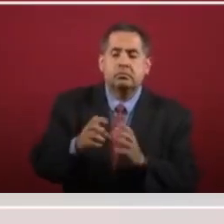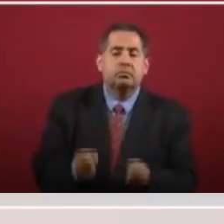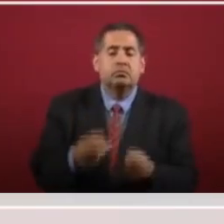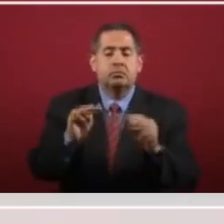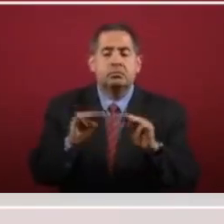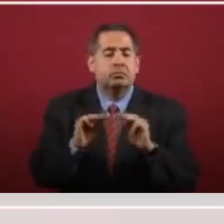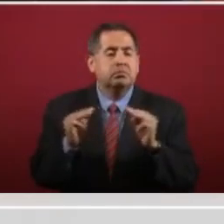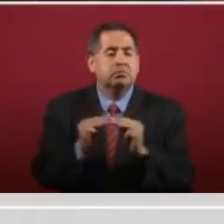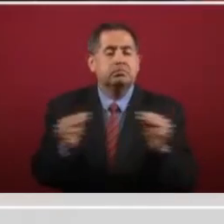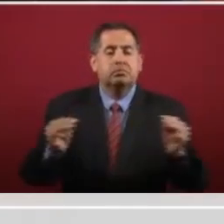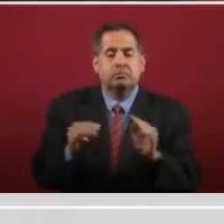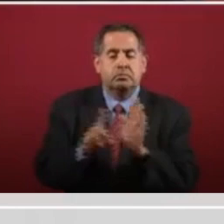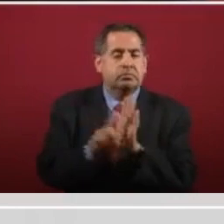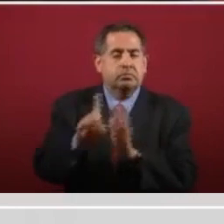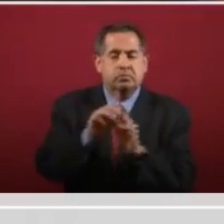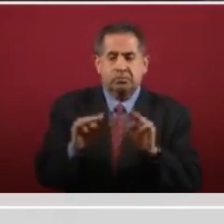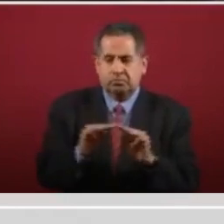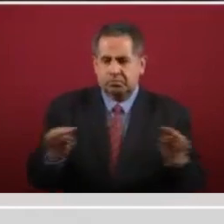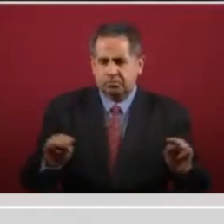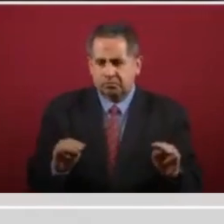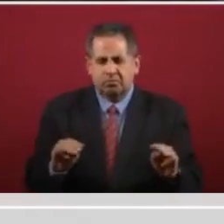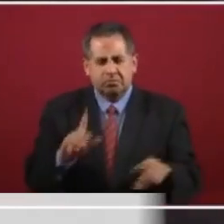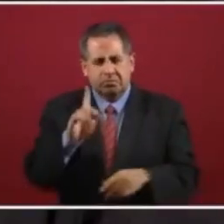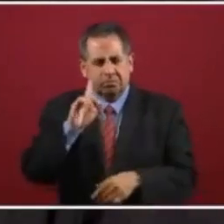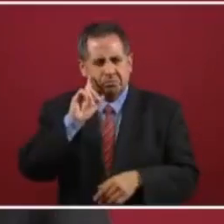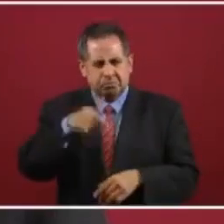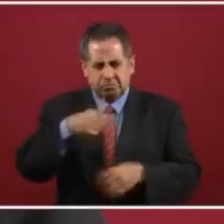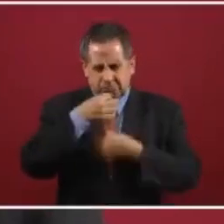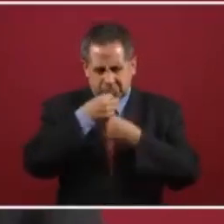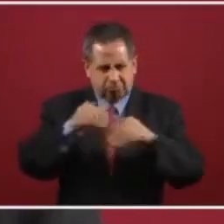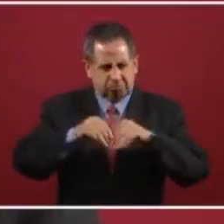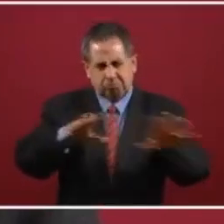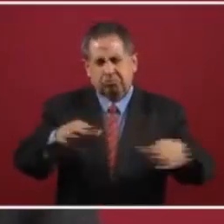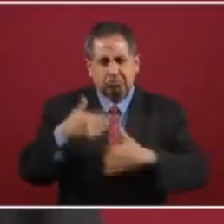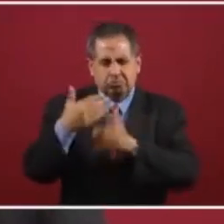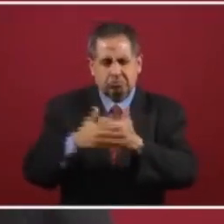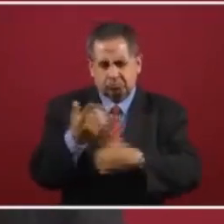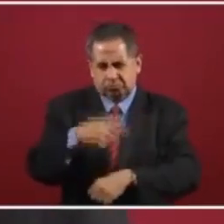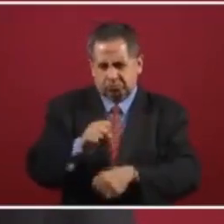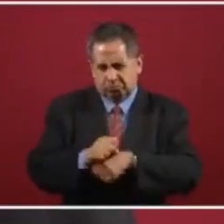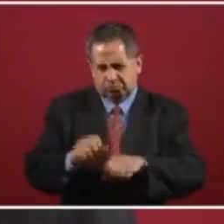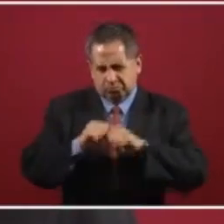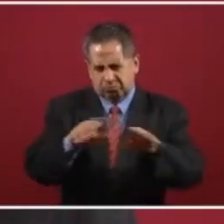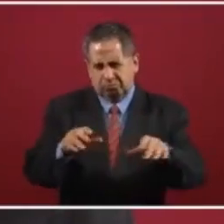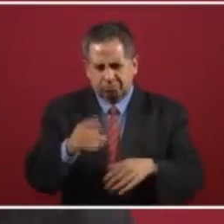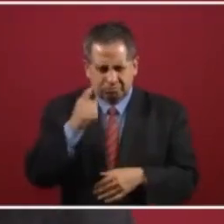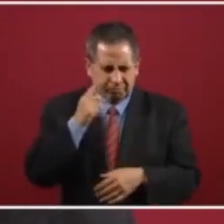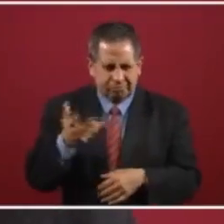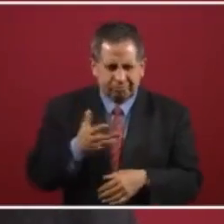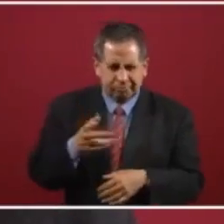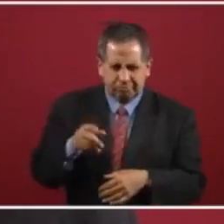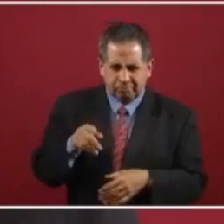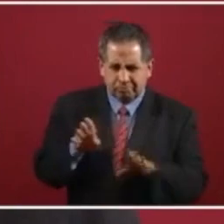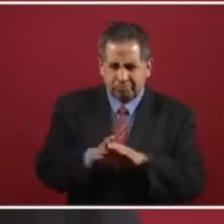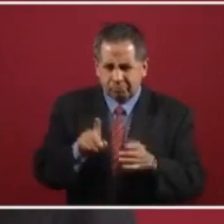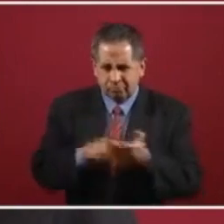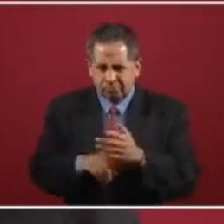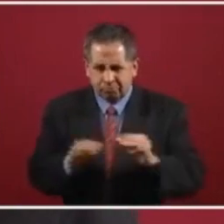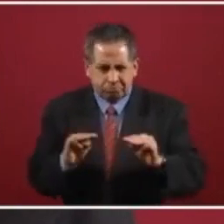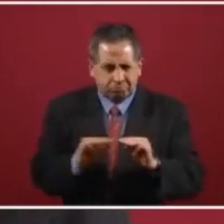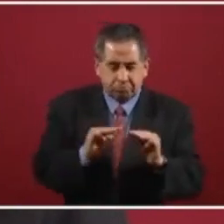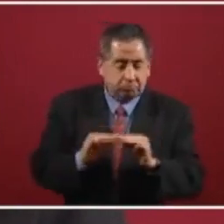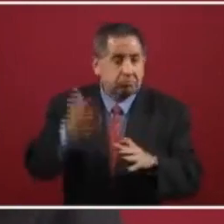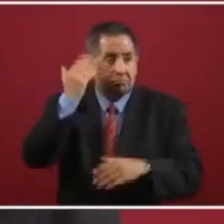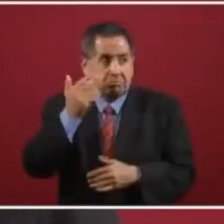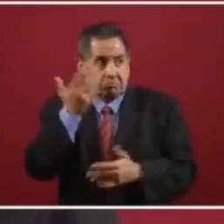metros cuadrados tiene el departamento, lo vamos a dar a conocer la semana próxima, porque mandamos a hacer la medición, no